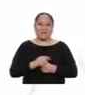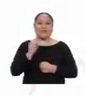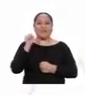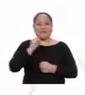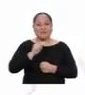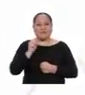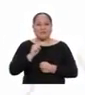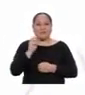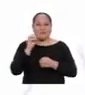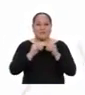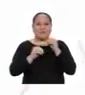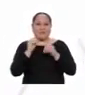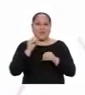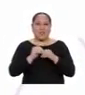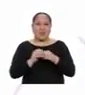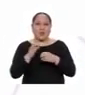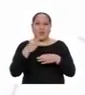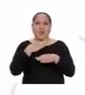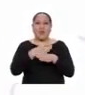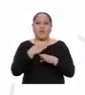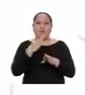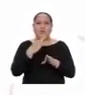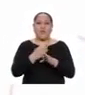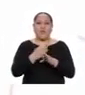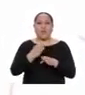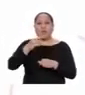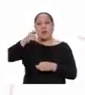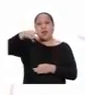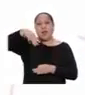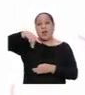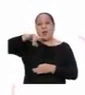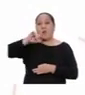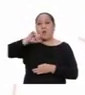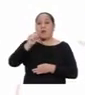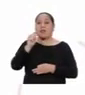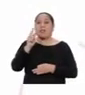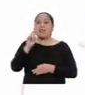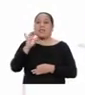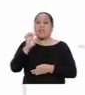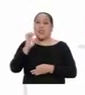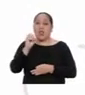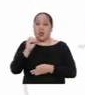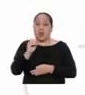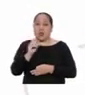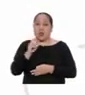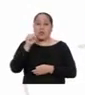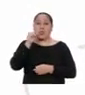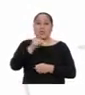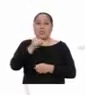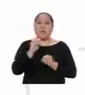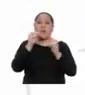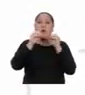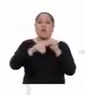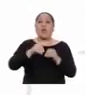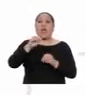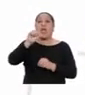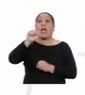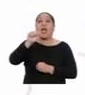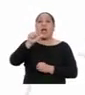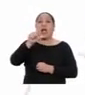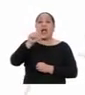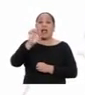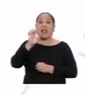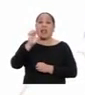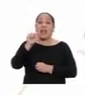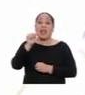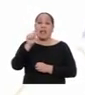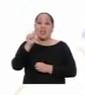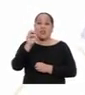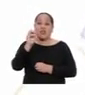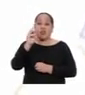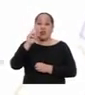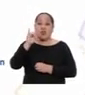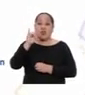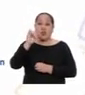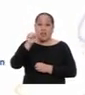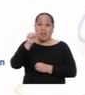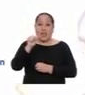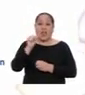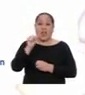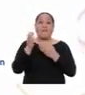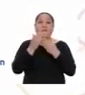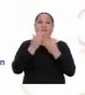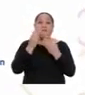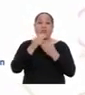Aplicaremos entonces una técnica de muestreo conocida como aleatoria simple, porque todos los elementos de la